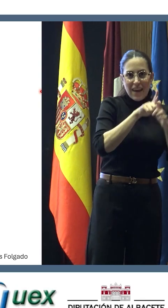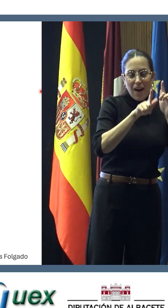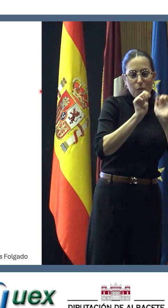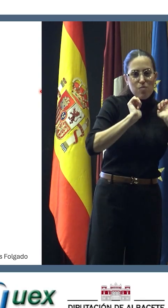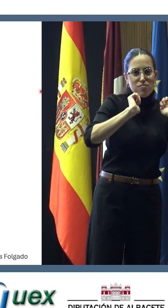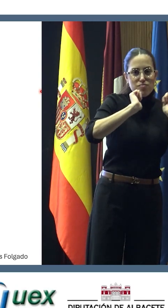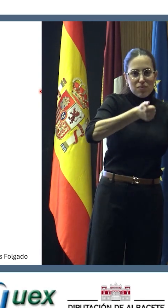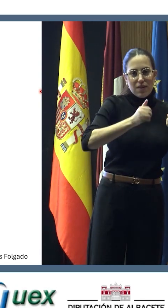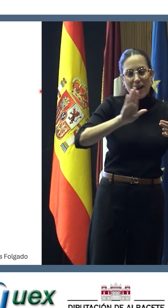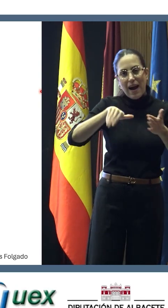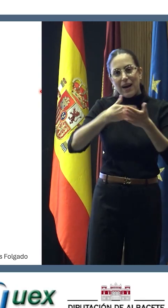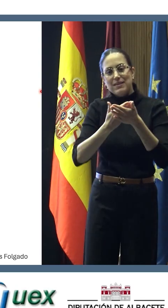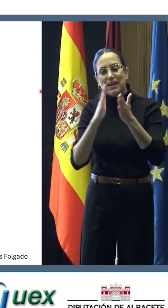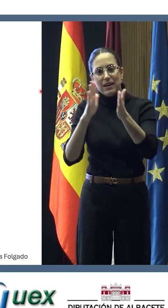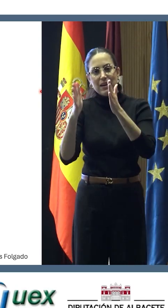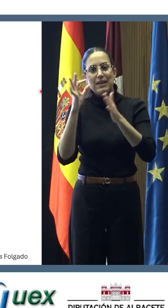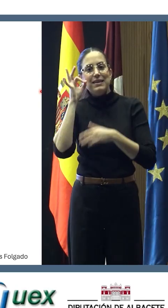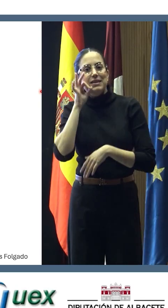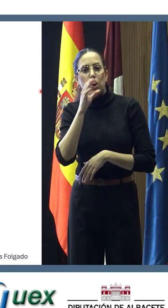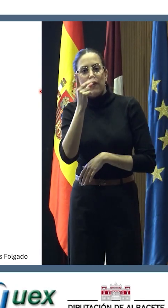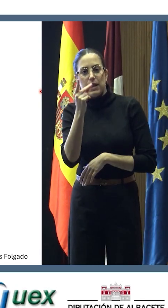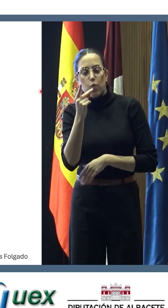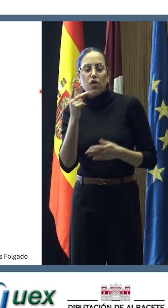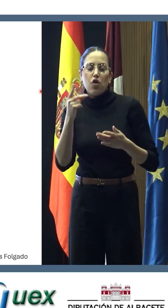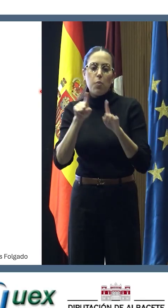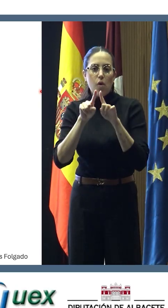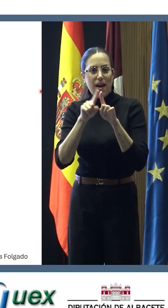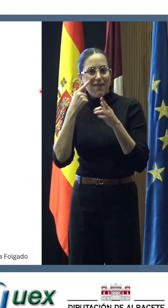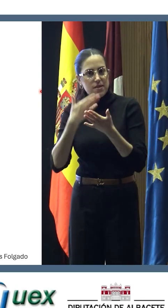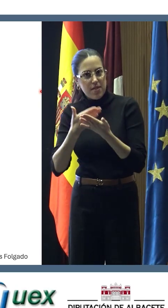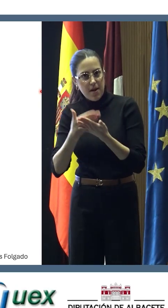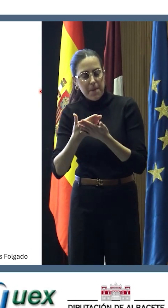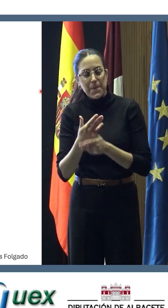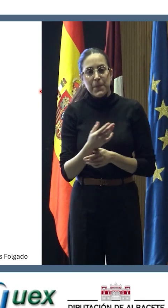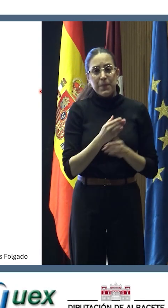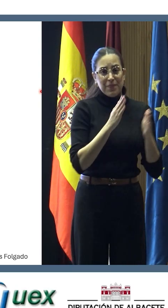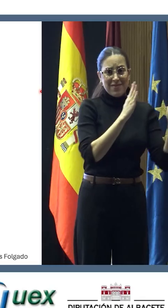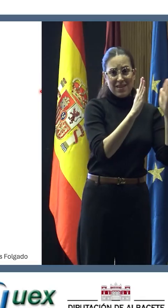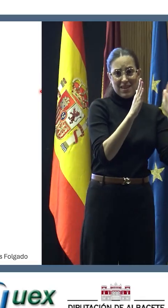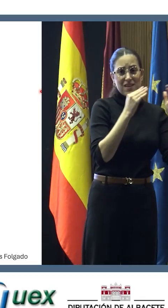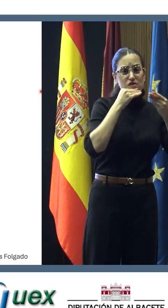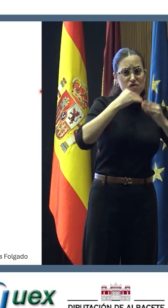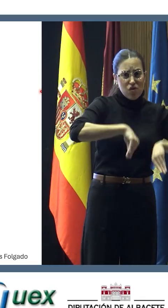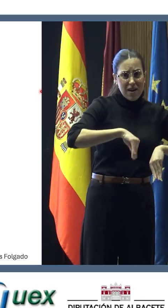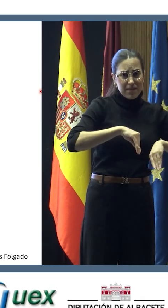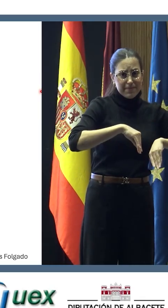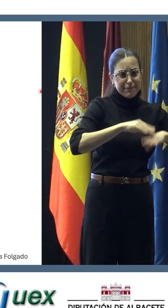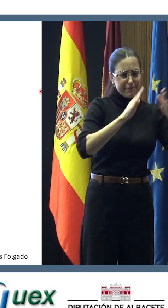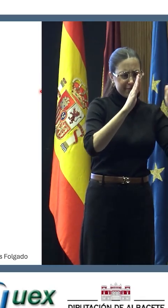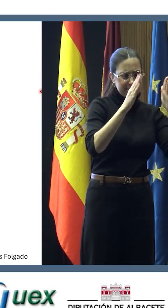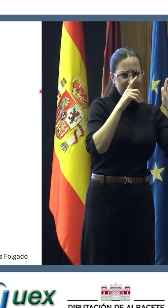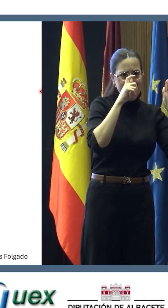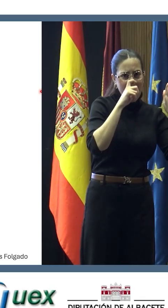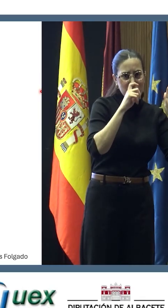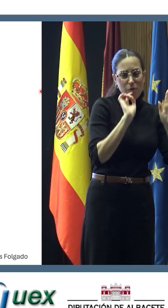la evidencia del siglo XXI, un recorrido desde la primera vez que alguien,